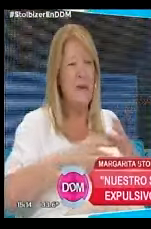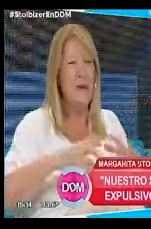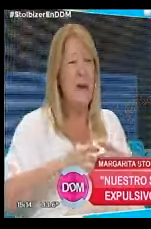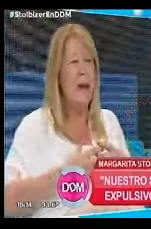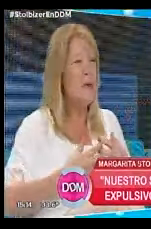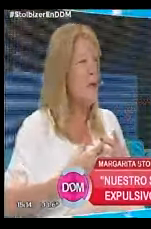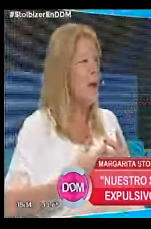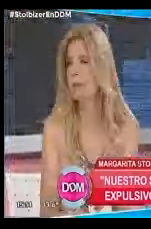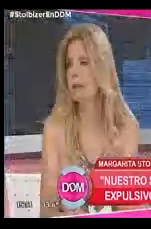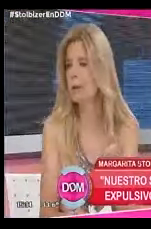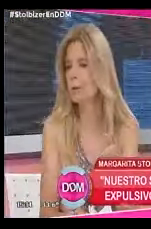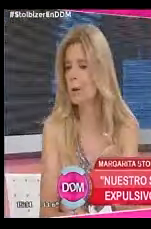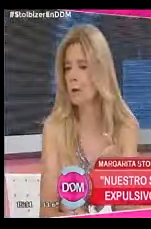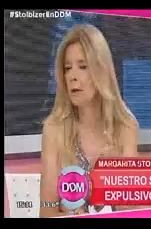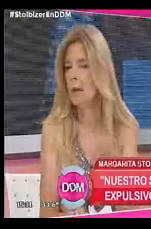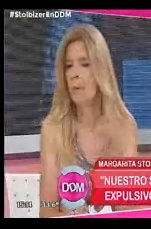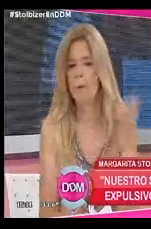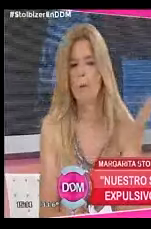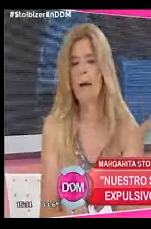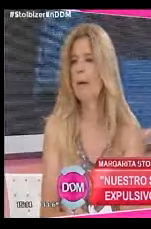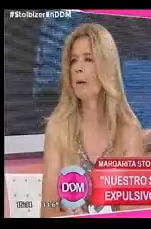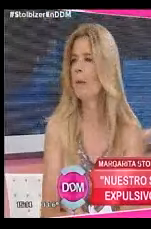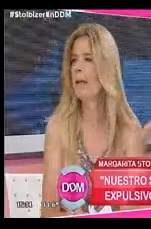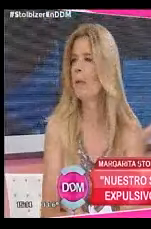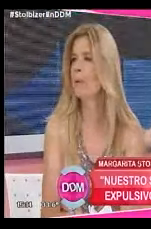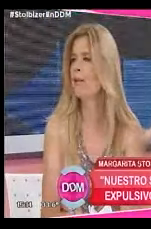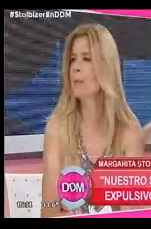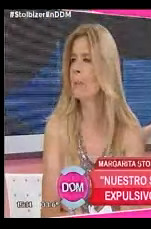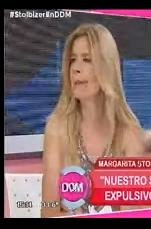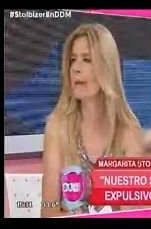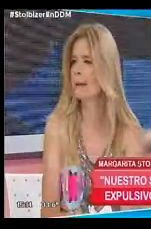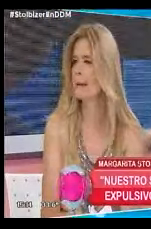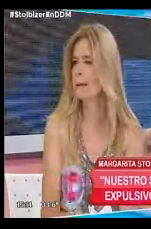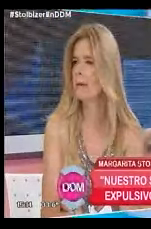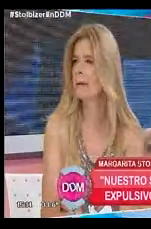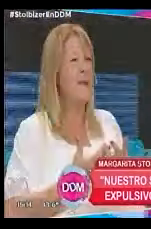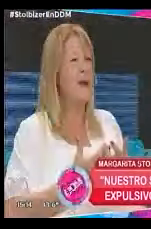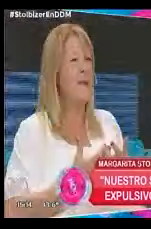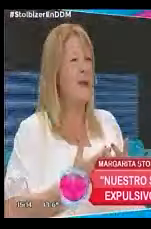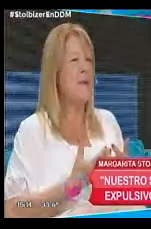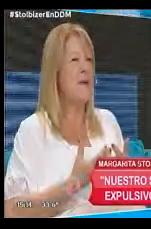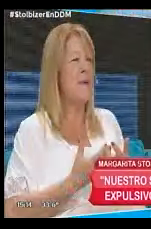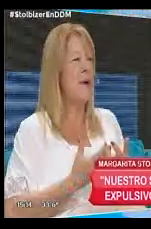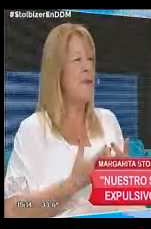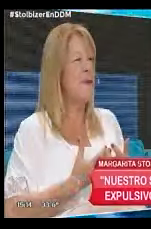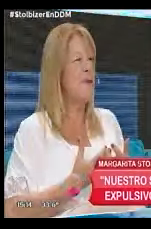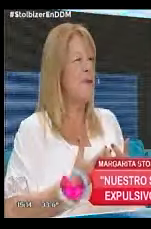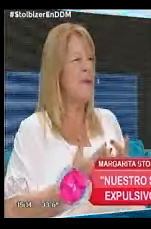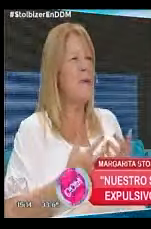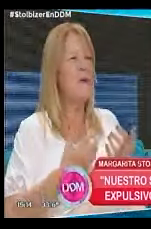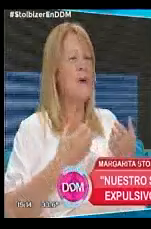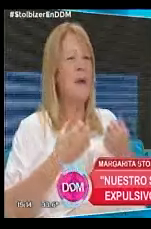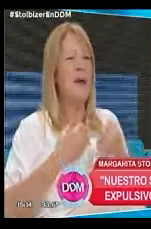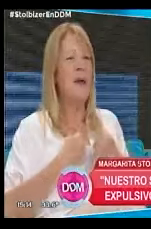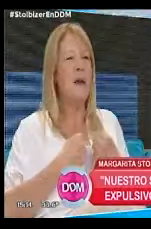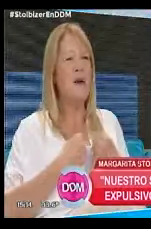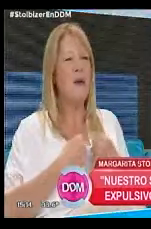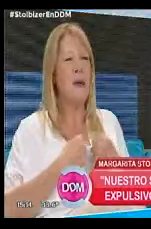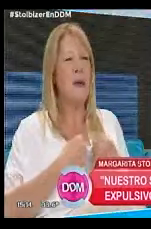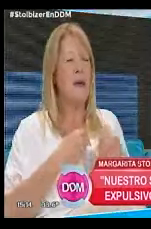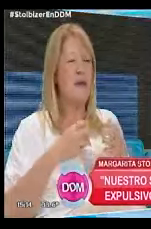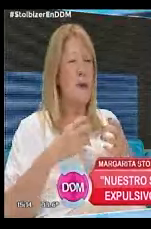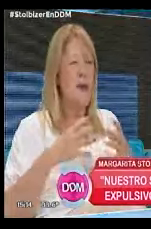libros. Y aparte un lugar más contenedor. Claro, la escuela debe cambiar. La escuela debe cambiar, pero debe cambiar sobre todo en